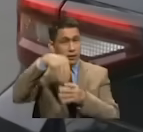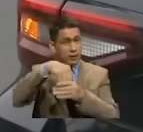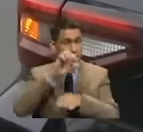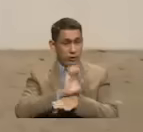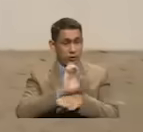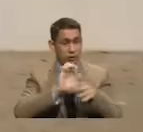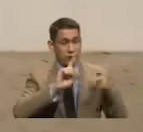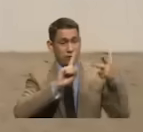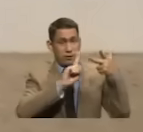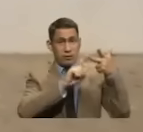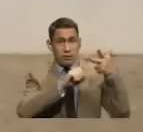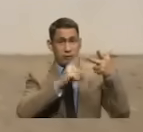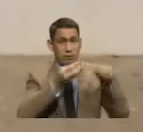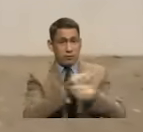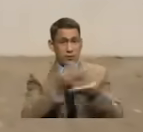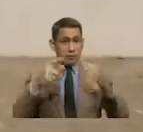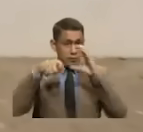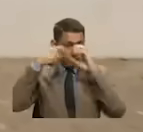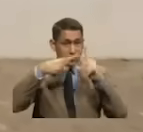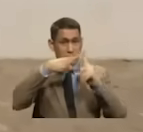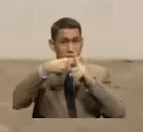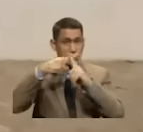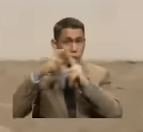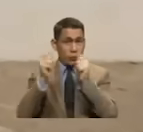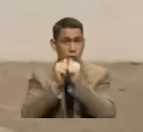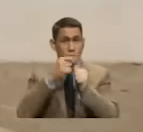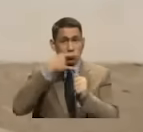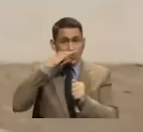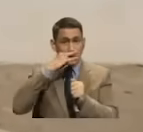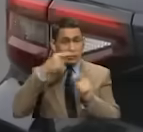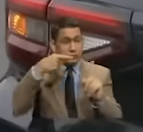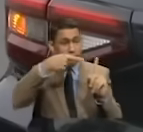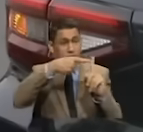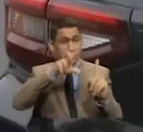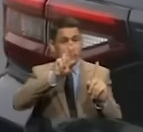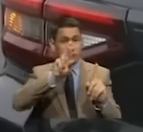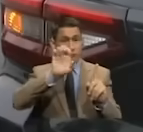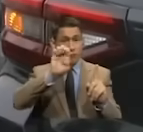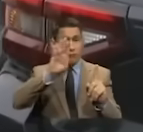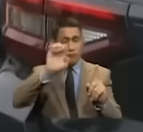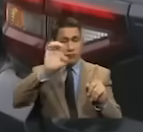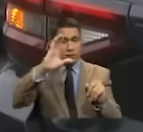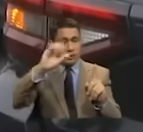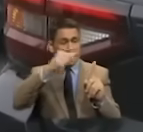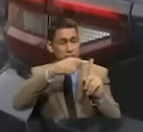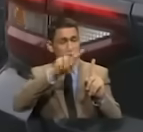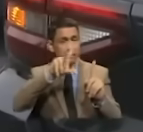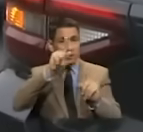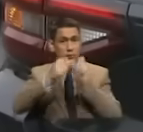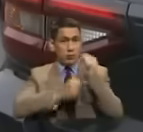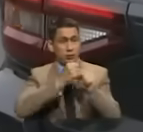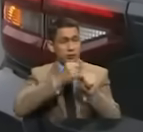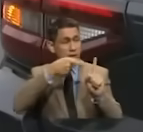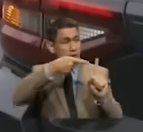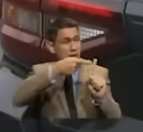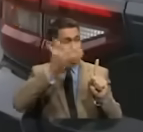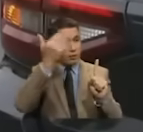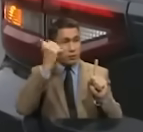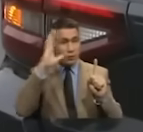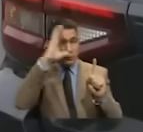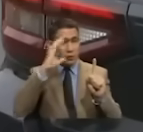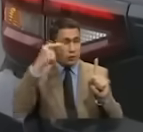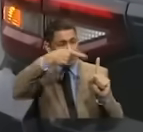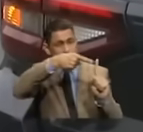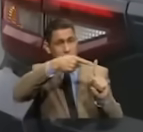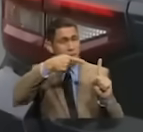de pornografía infantil en contra de Rebeca Elizabeth C., de 31 años. Pesaba una orden de captura por